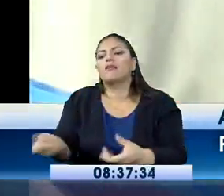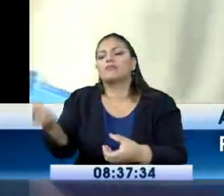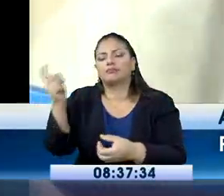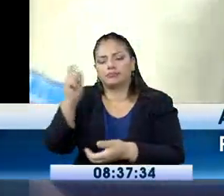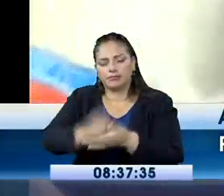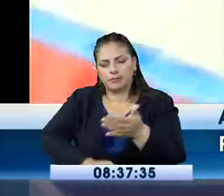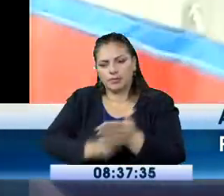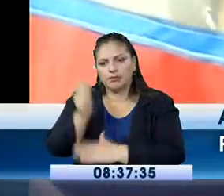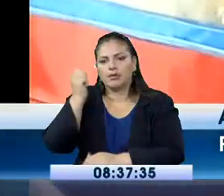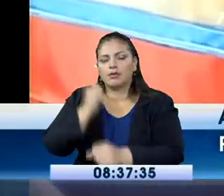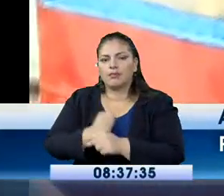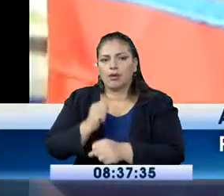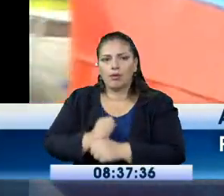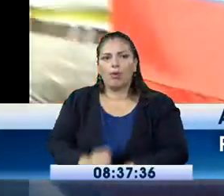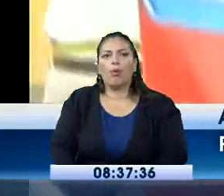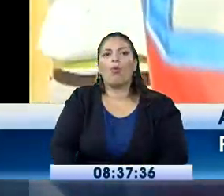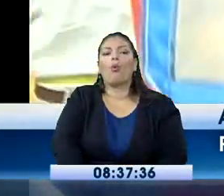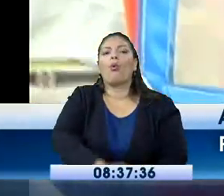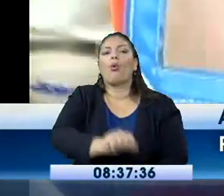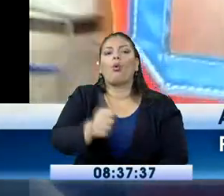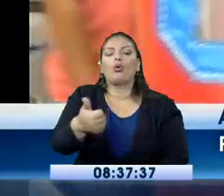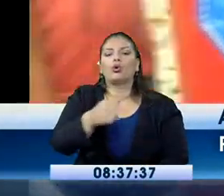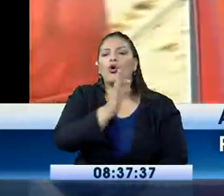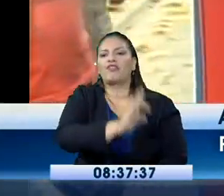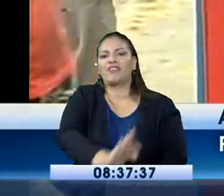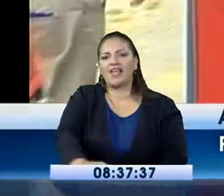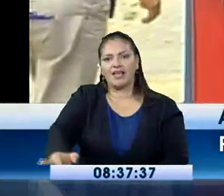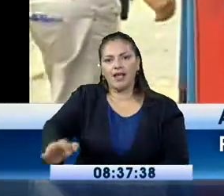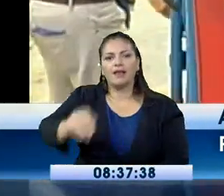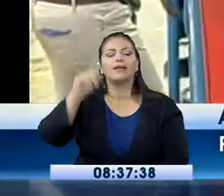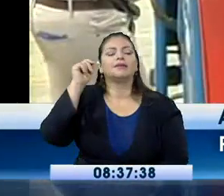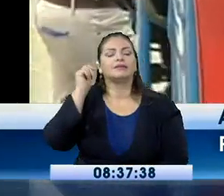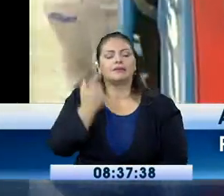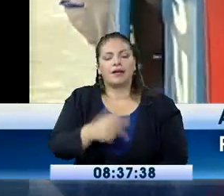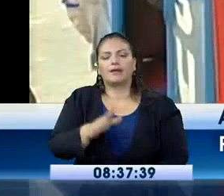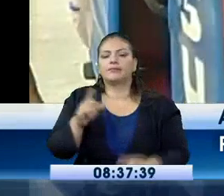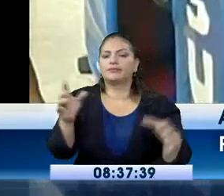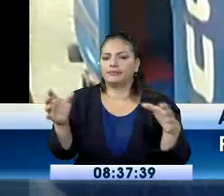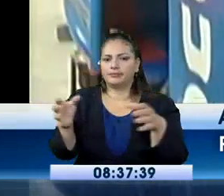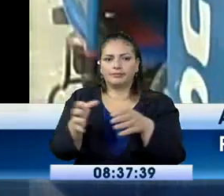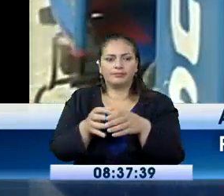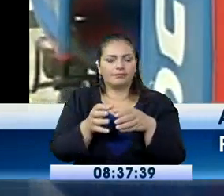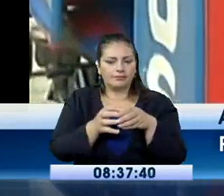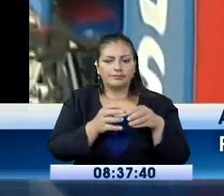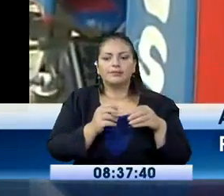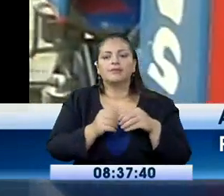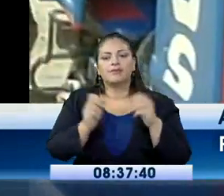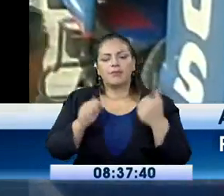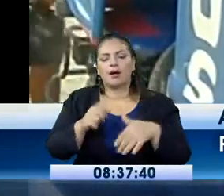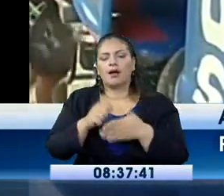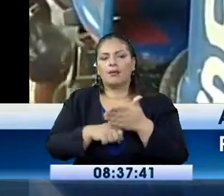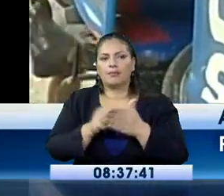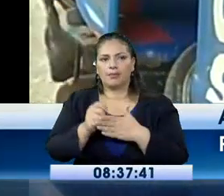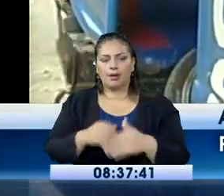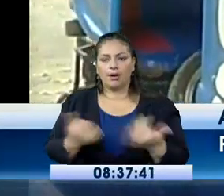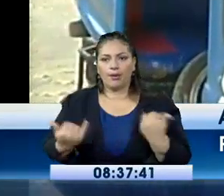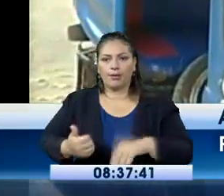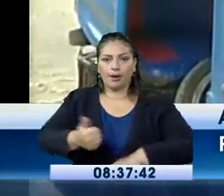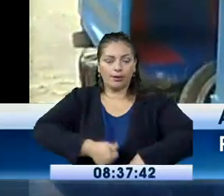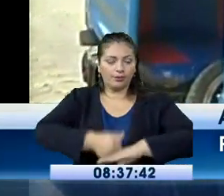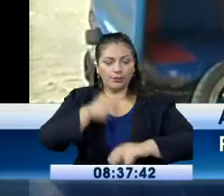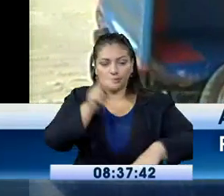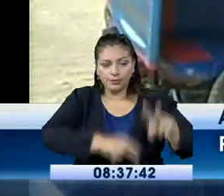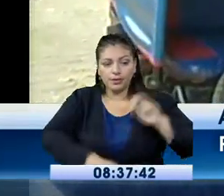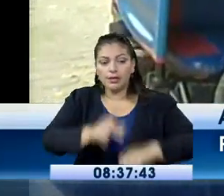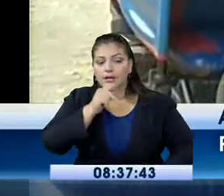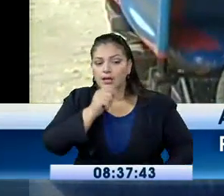las especificaciones que nosotros hemos solicitado para de esa forma poder determinar quiénes son los autorizados a trabajar y quiénes ya